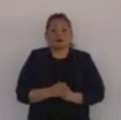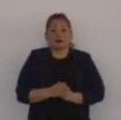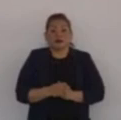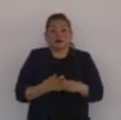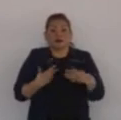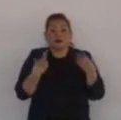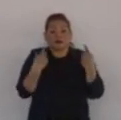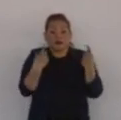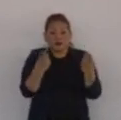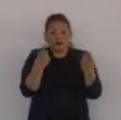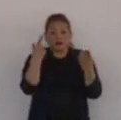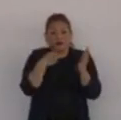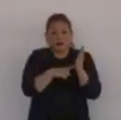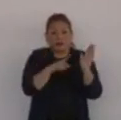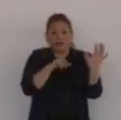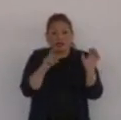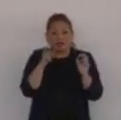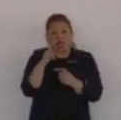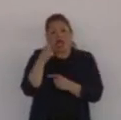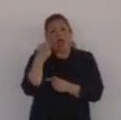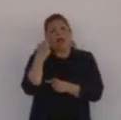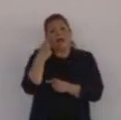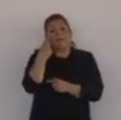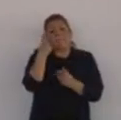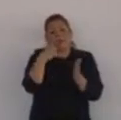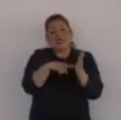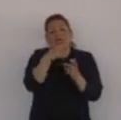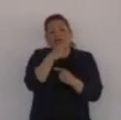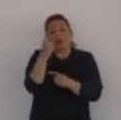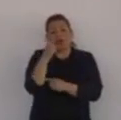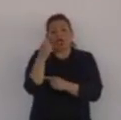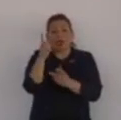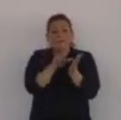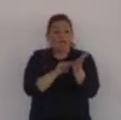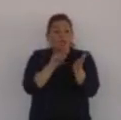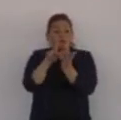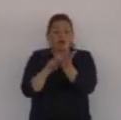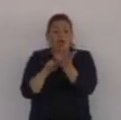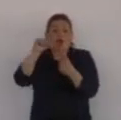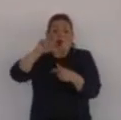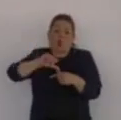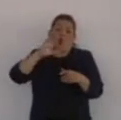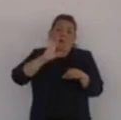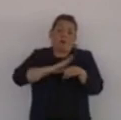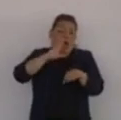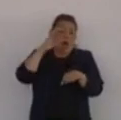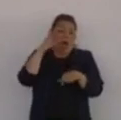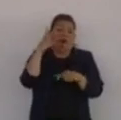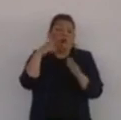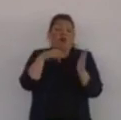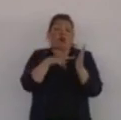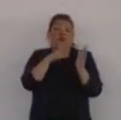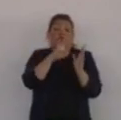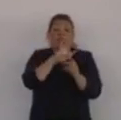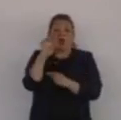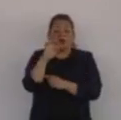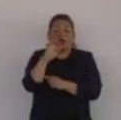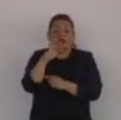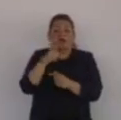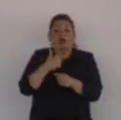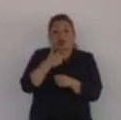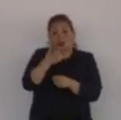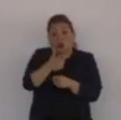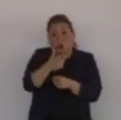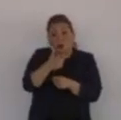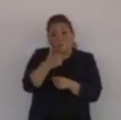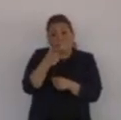se daban 1.100 pesos mensuales, hoy se dan 2.400